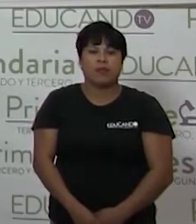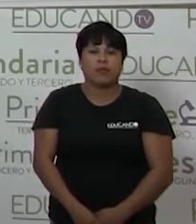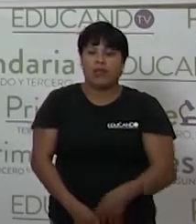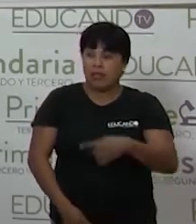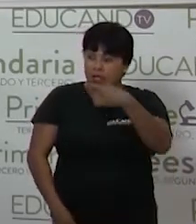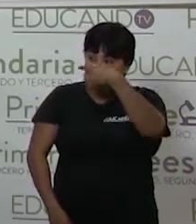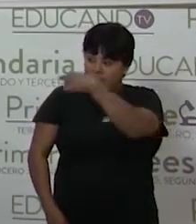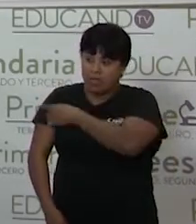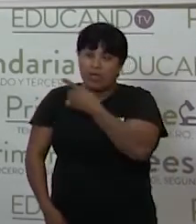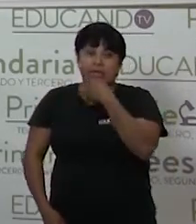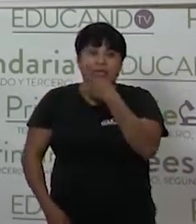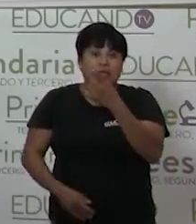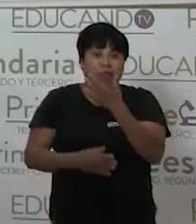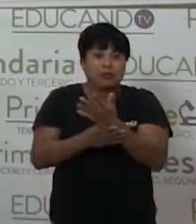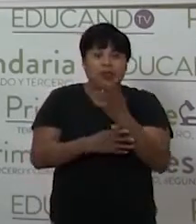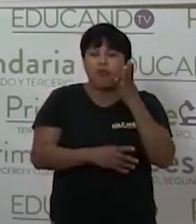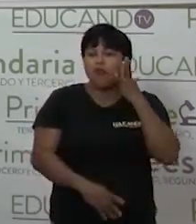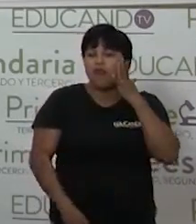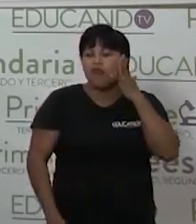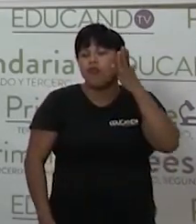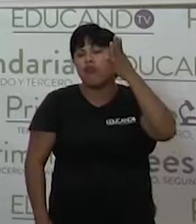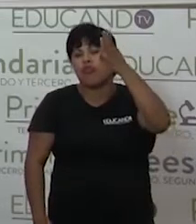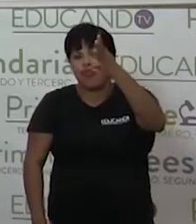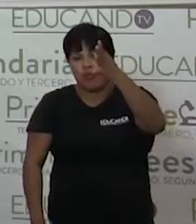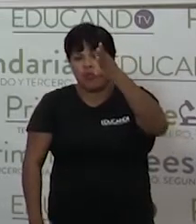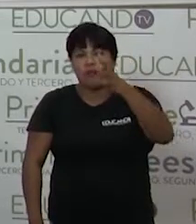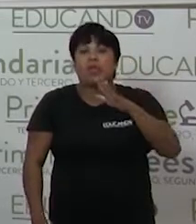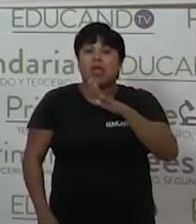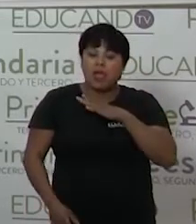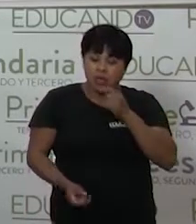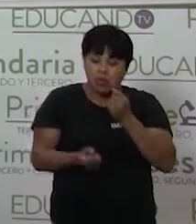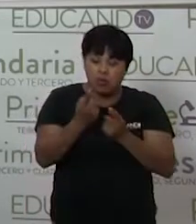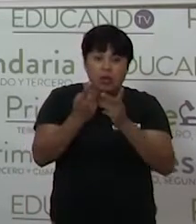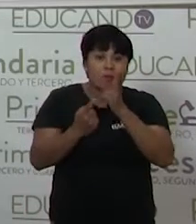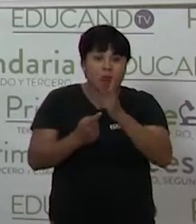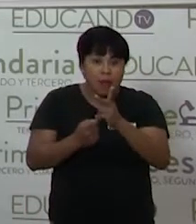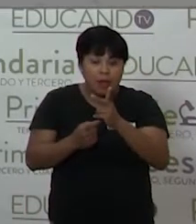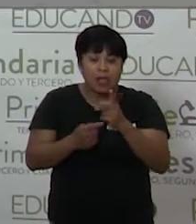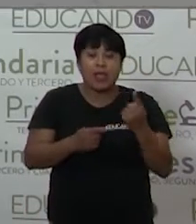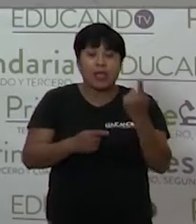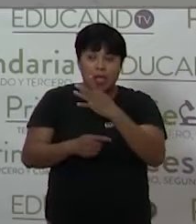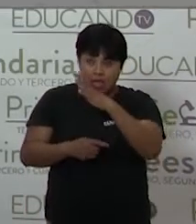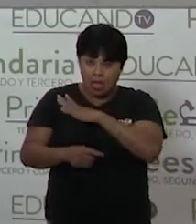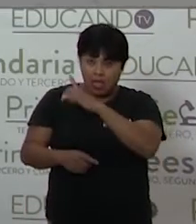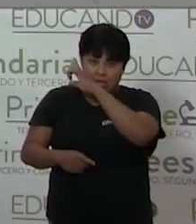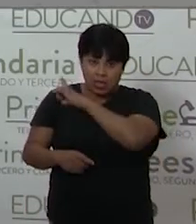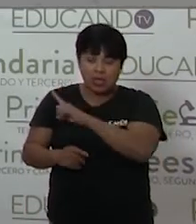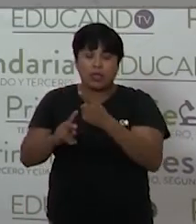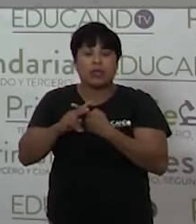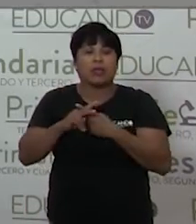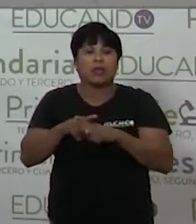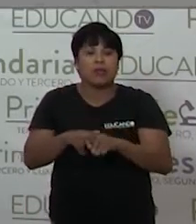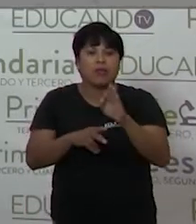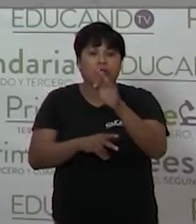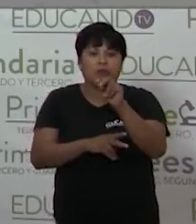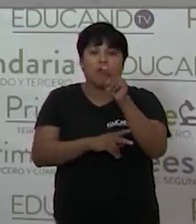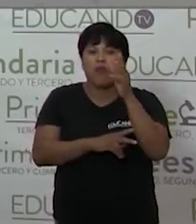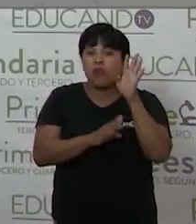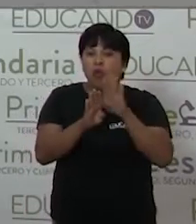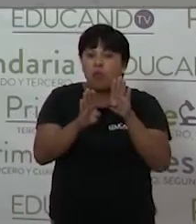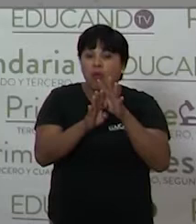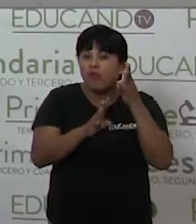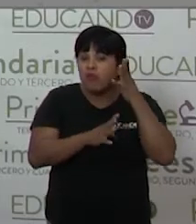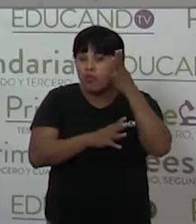aquí dice futuro alguna palabra de las que tenemos aquí empieza como futuro